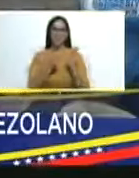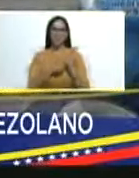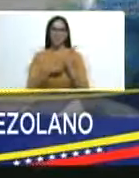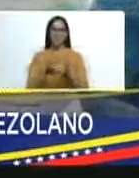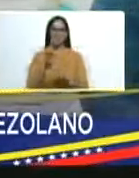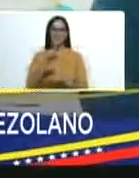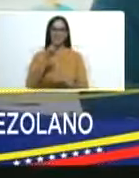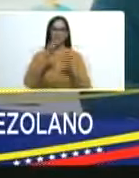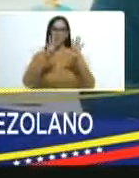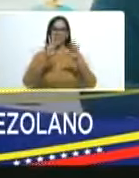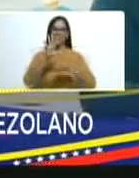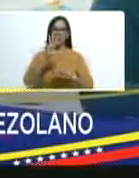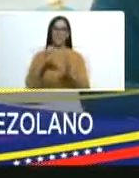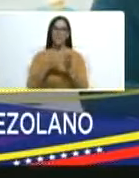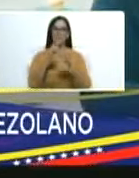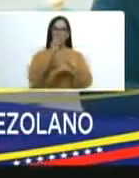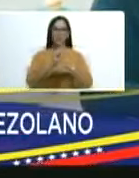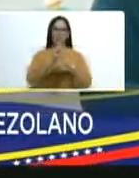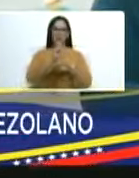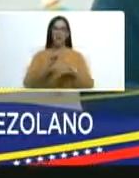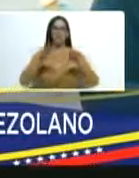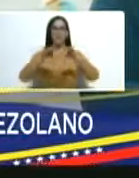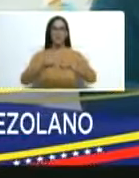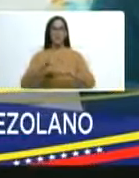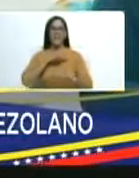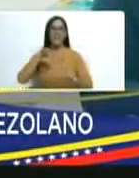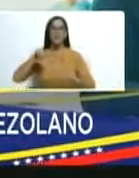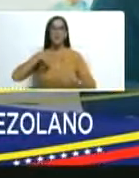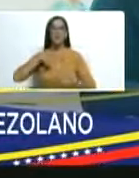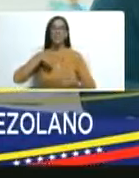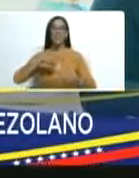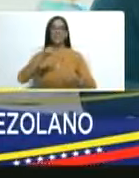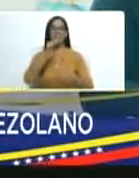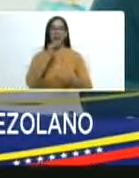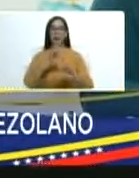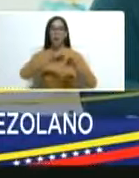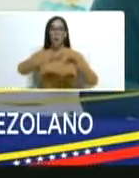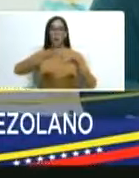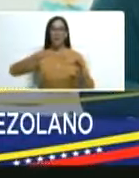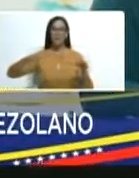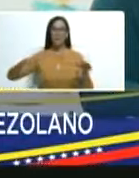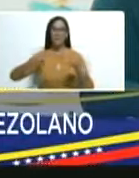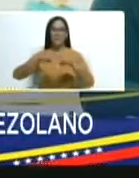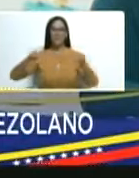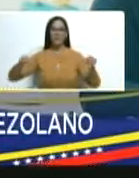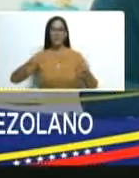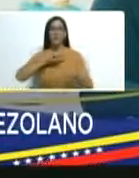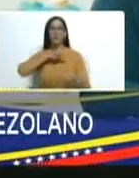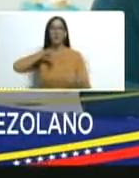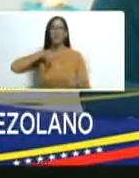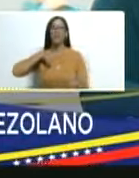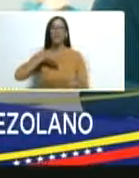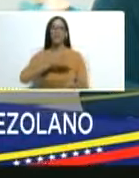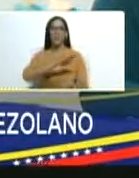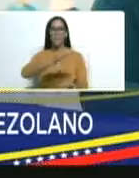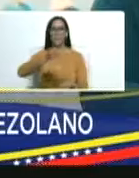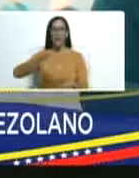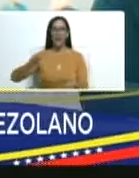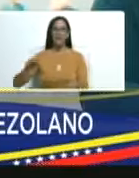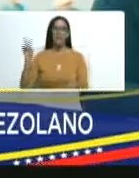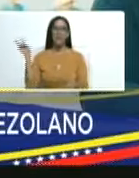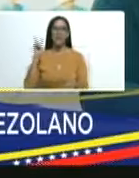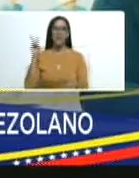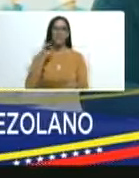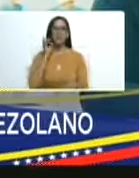195.000 toneladas fueron capturadas en nuestras aguas territoriales, nuestro mar, la Venezuela